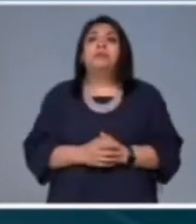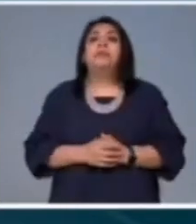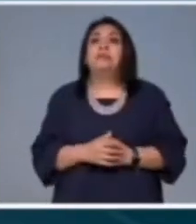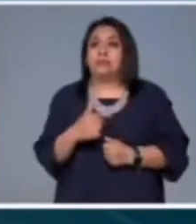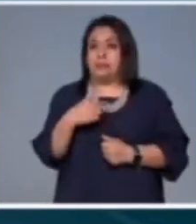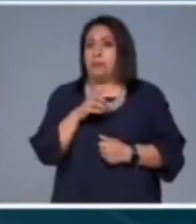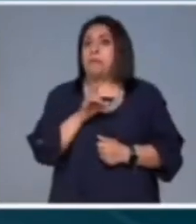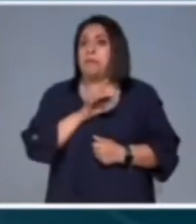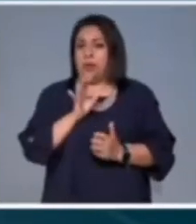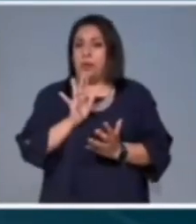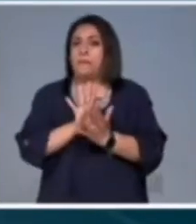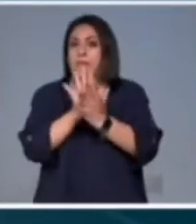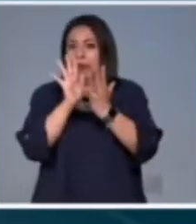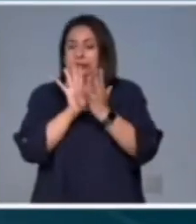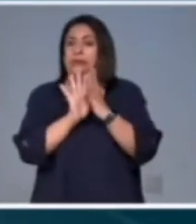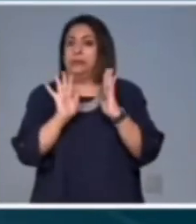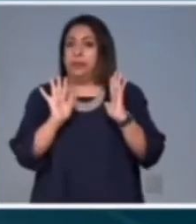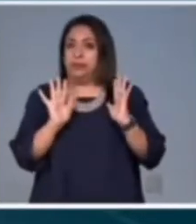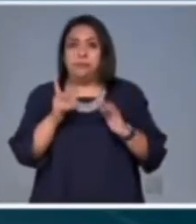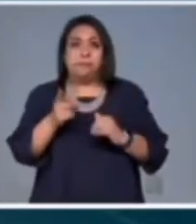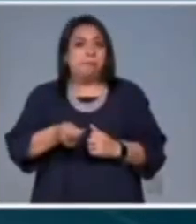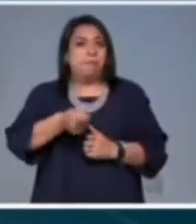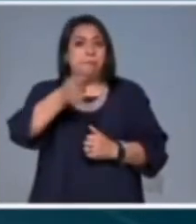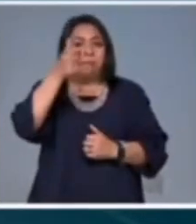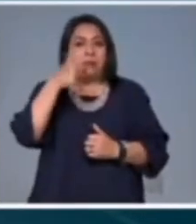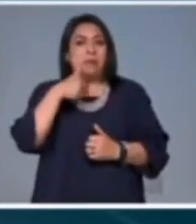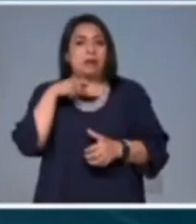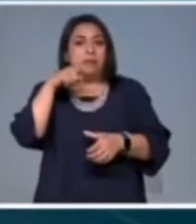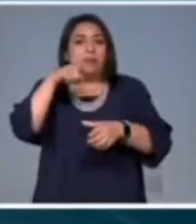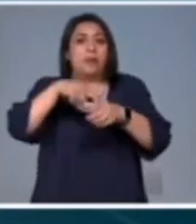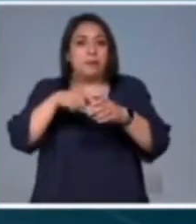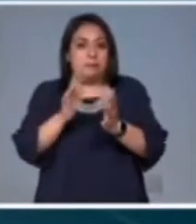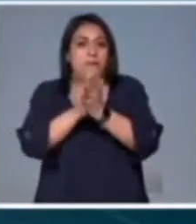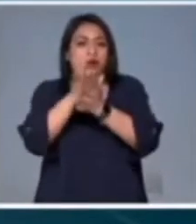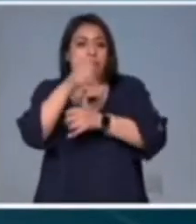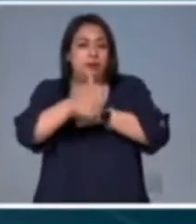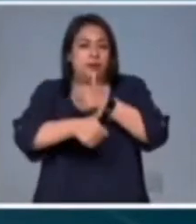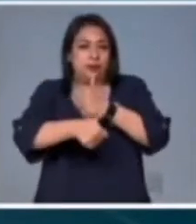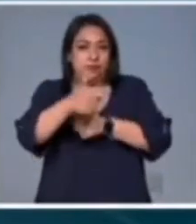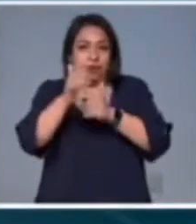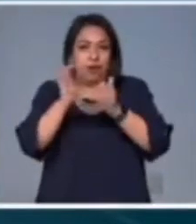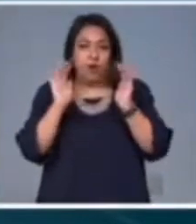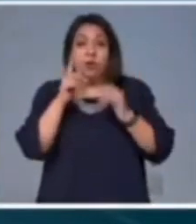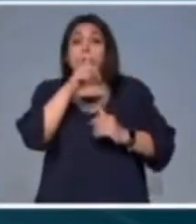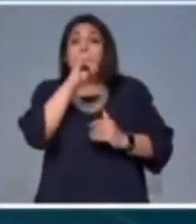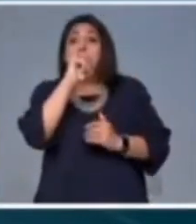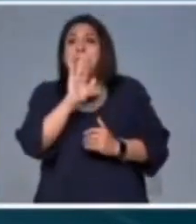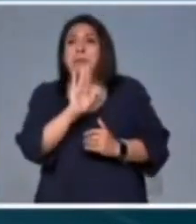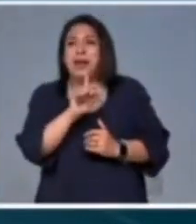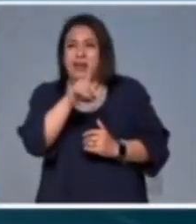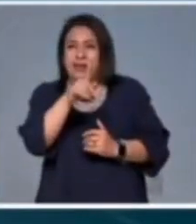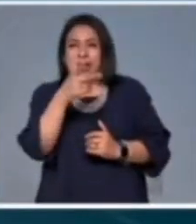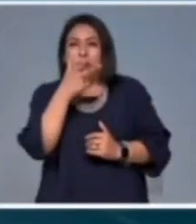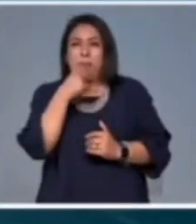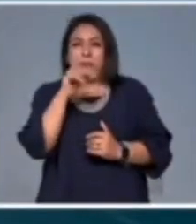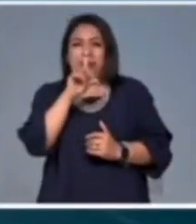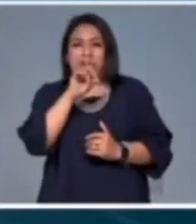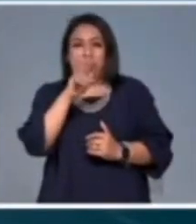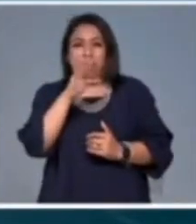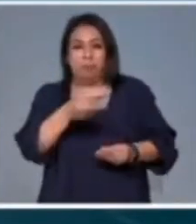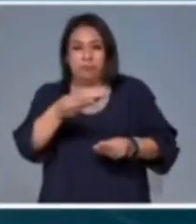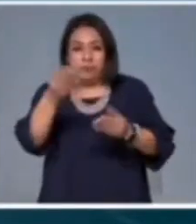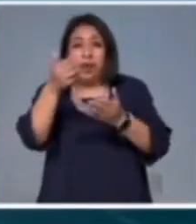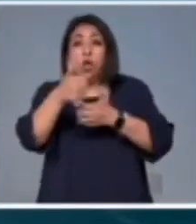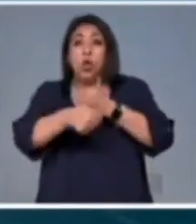Me daba mucho miedo participar porque es la primera vez que participo en este concurso. Las imágenes que Andrés López mandó para el